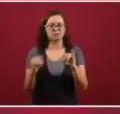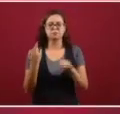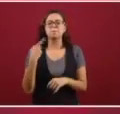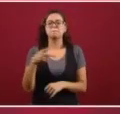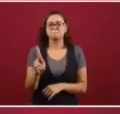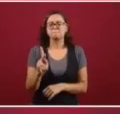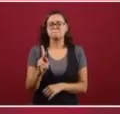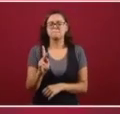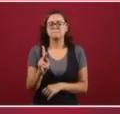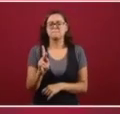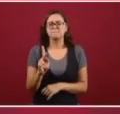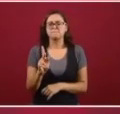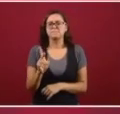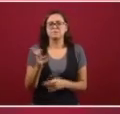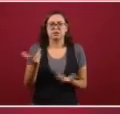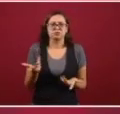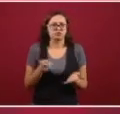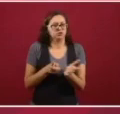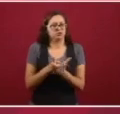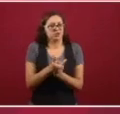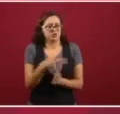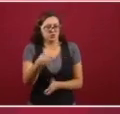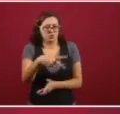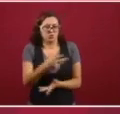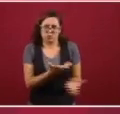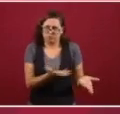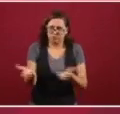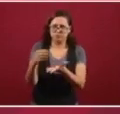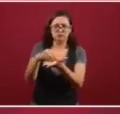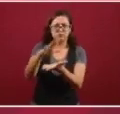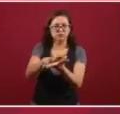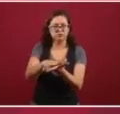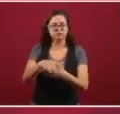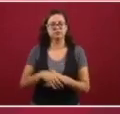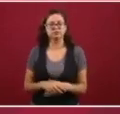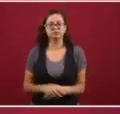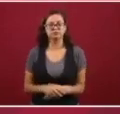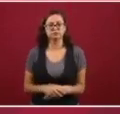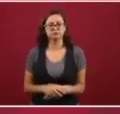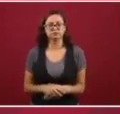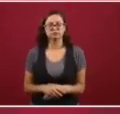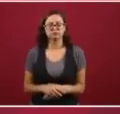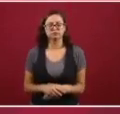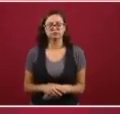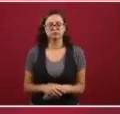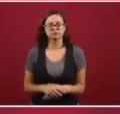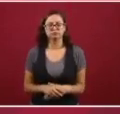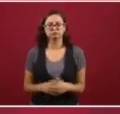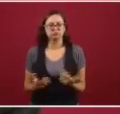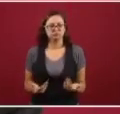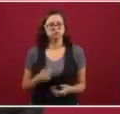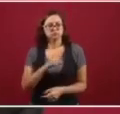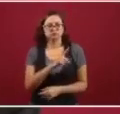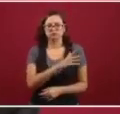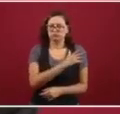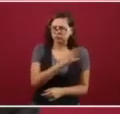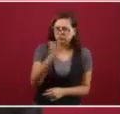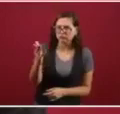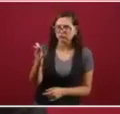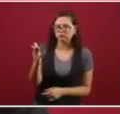pero pues es el derecho de audiencia. O sea, si tú lo pides,